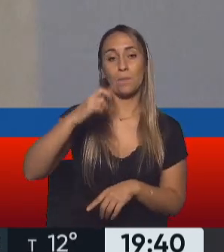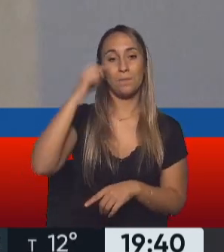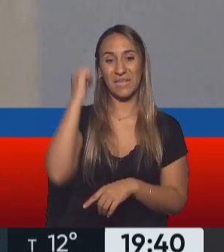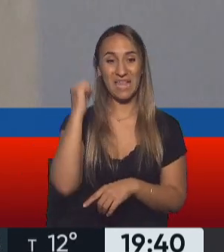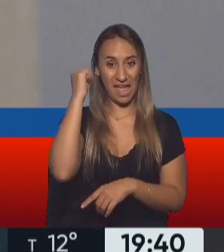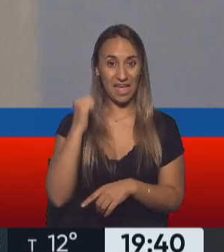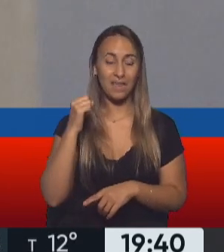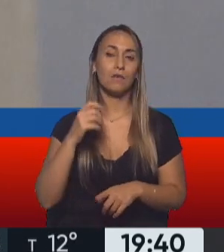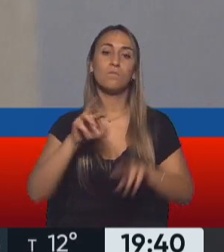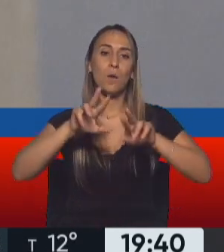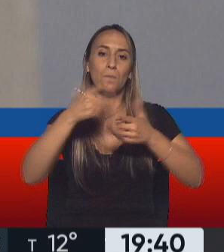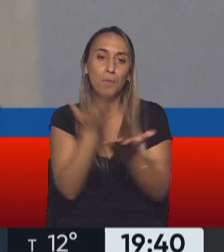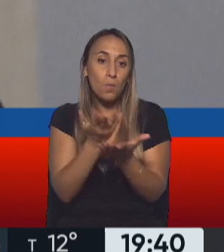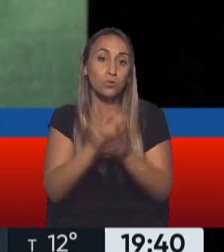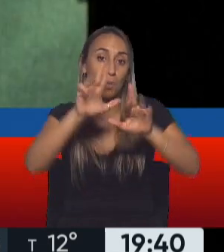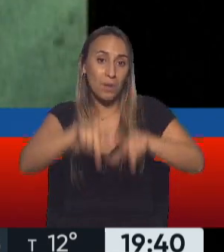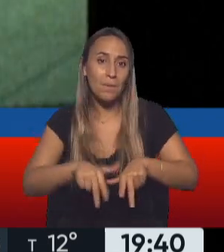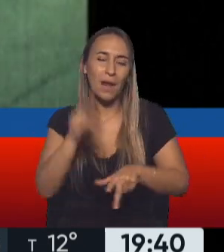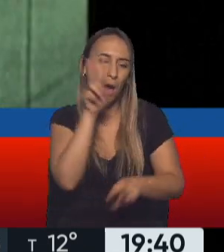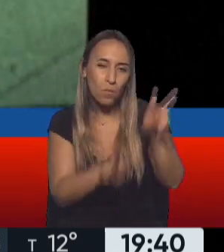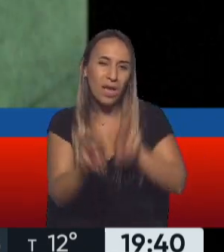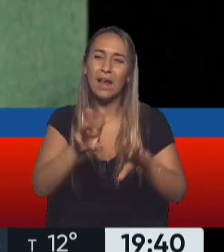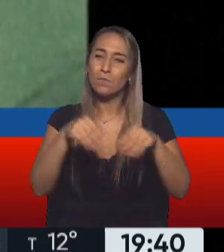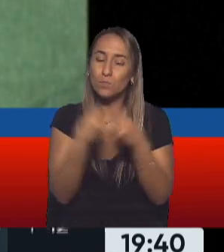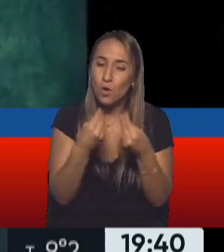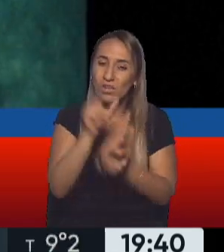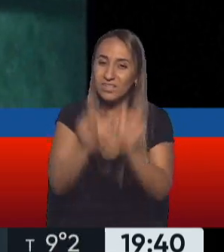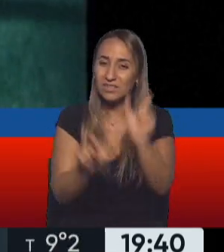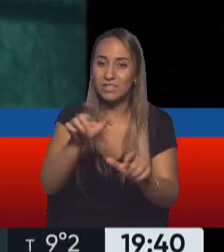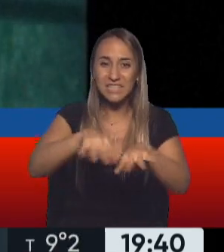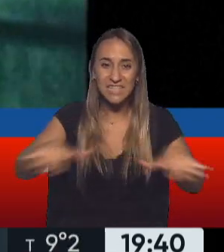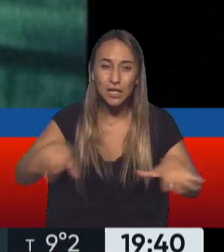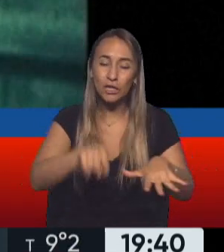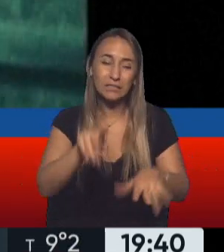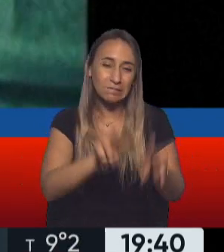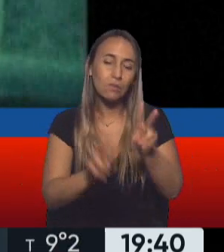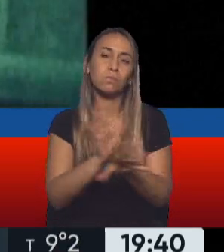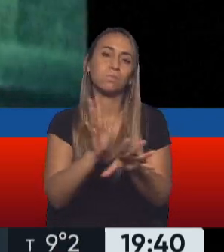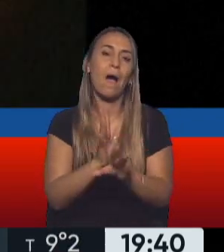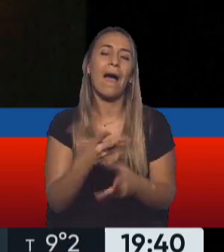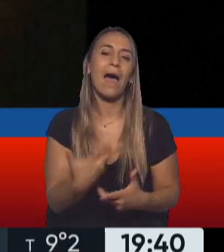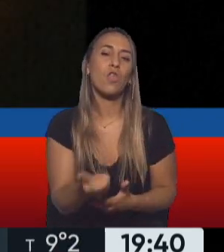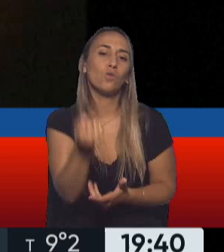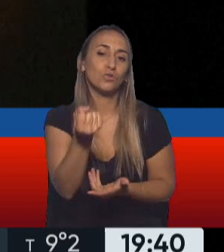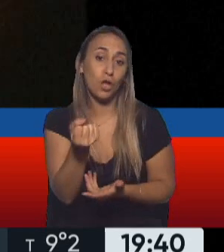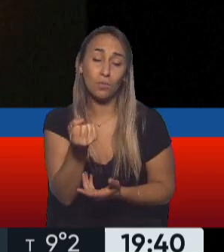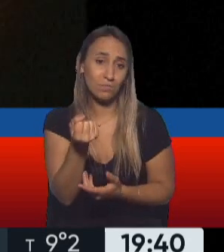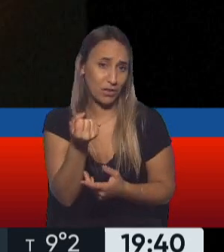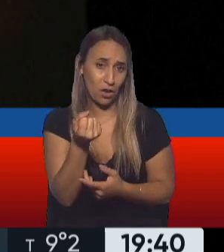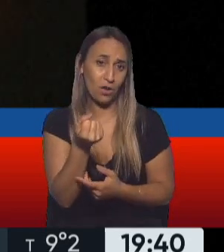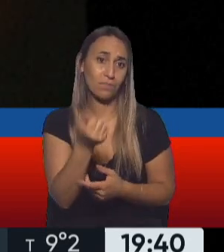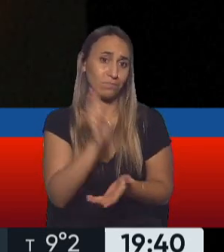para agilizar la localización de los cientos de víctimas de adopciones ilegales cometidas durante la dictadura de Augusto